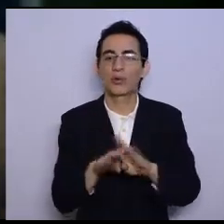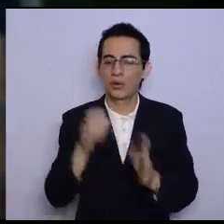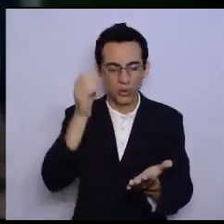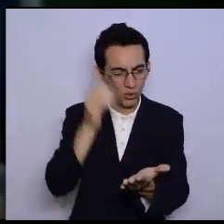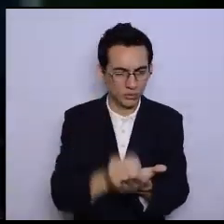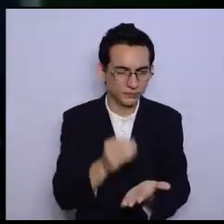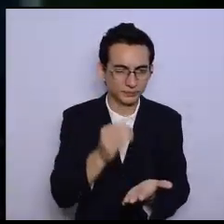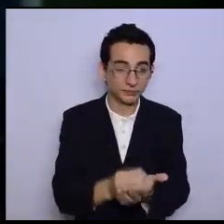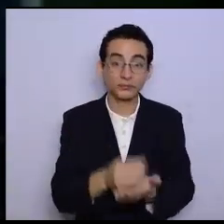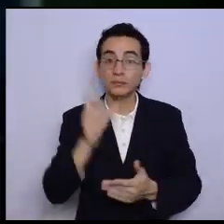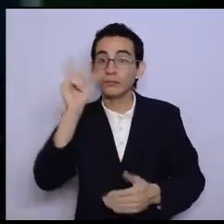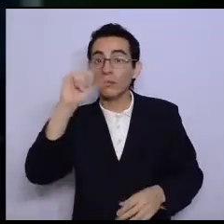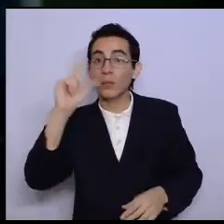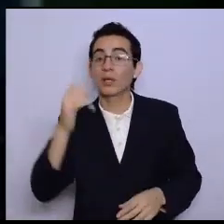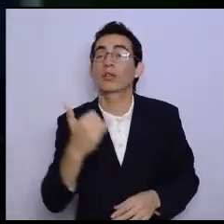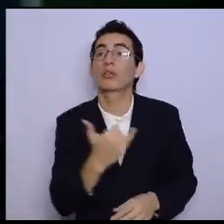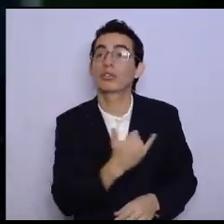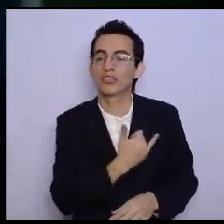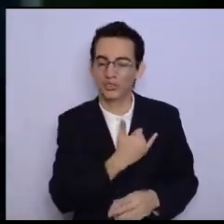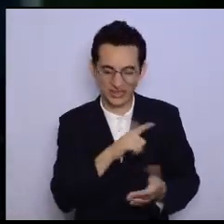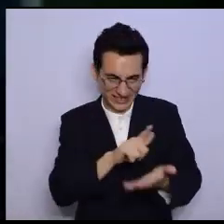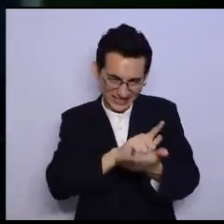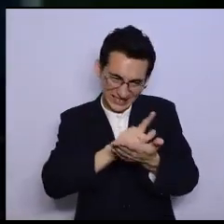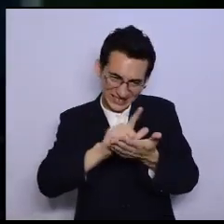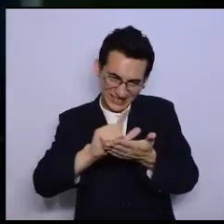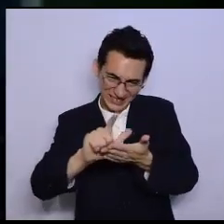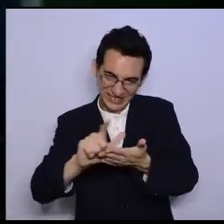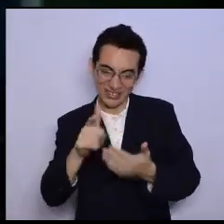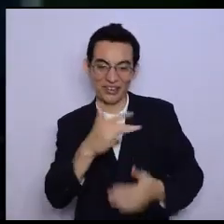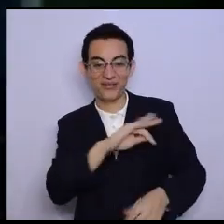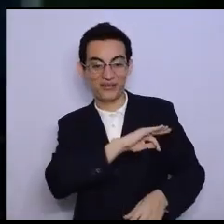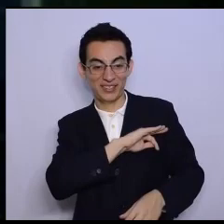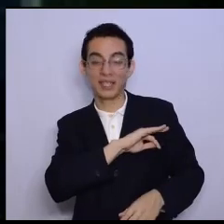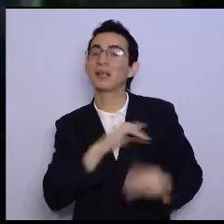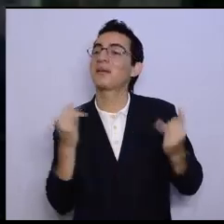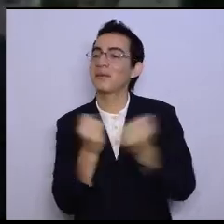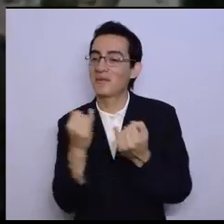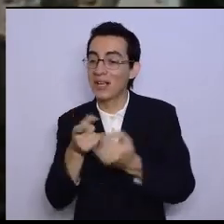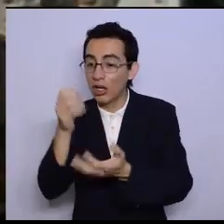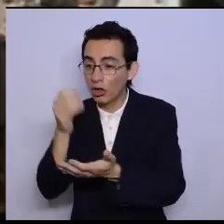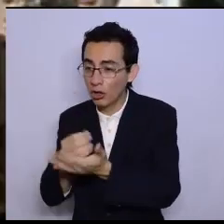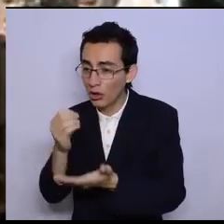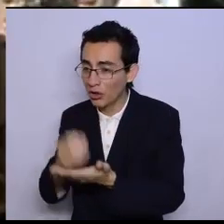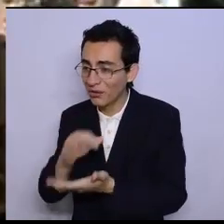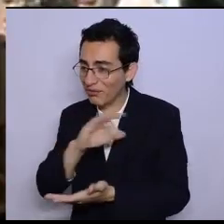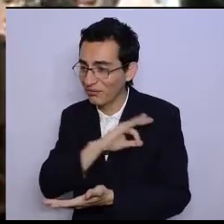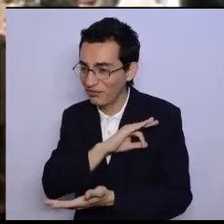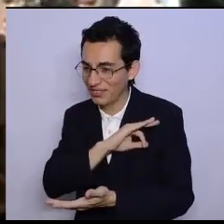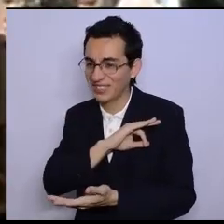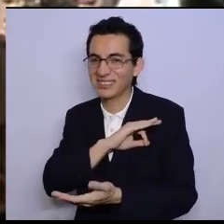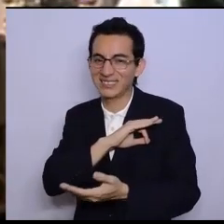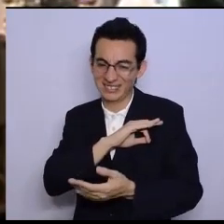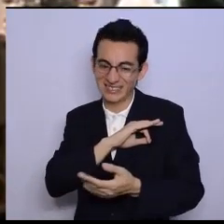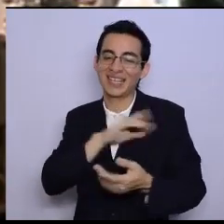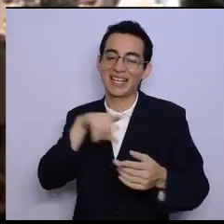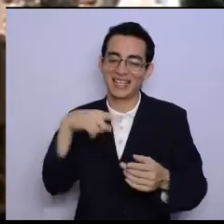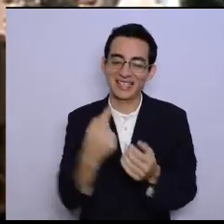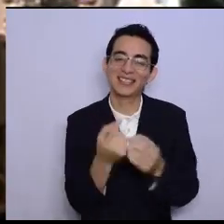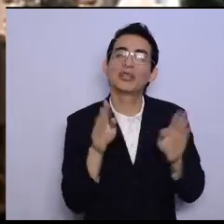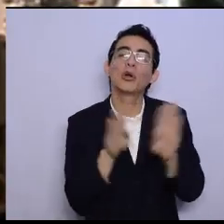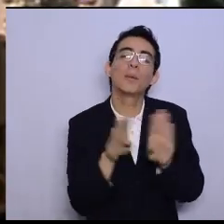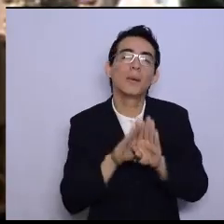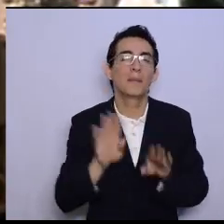está puro, así también sé que mi fe fue probada, está siendo probada y